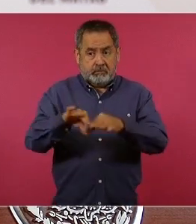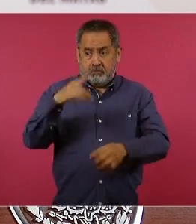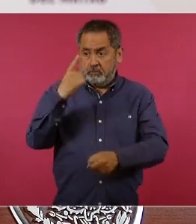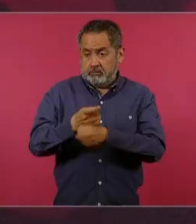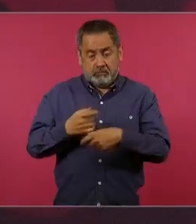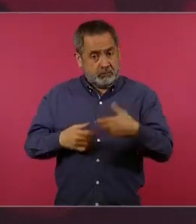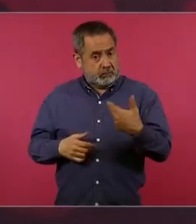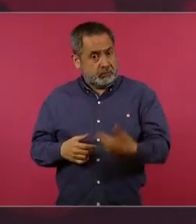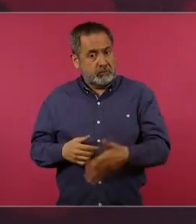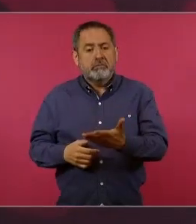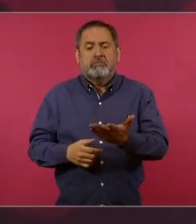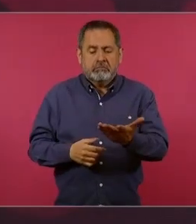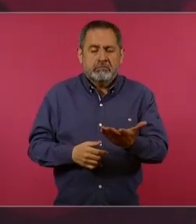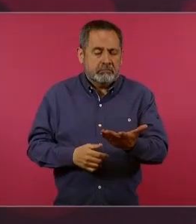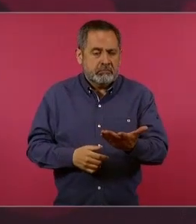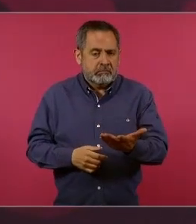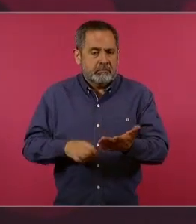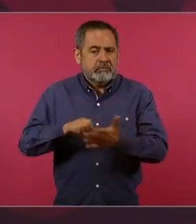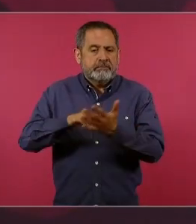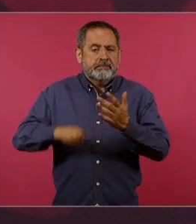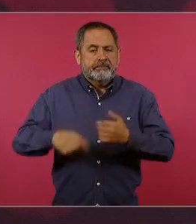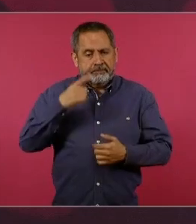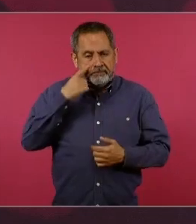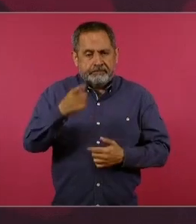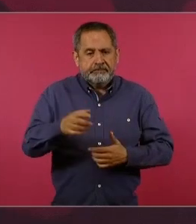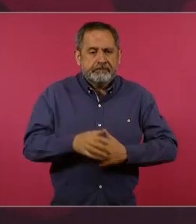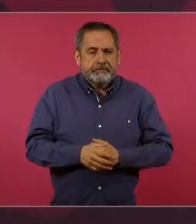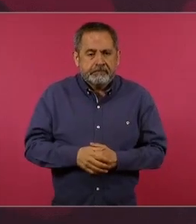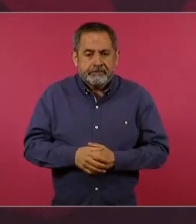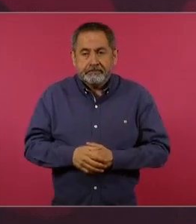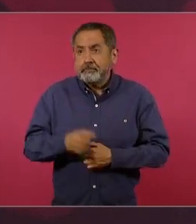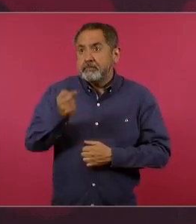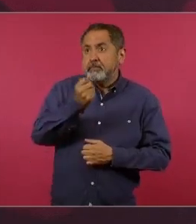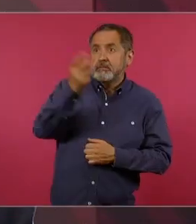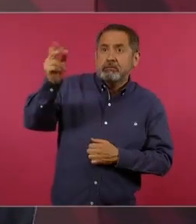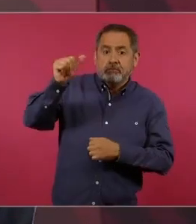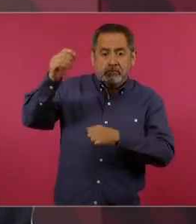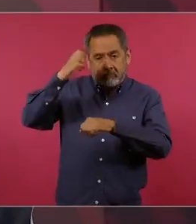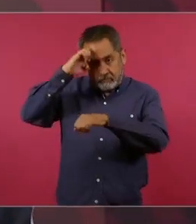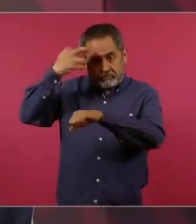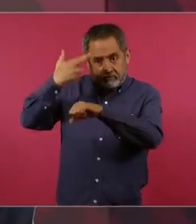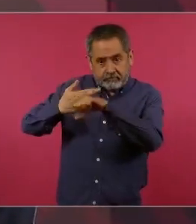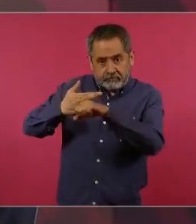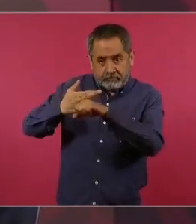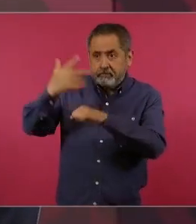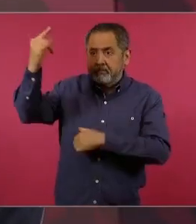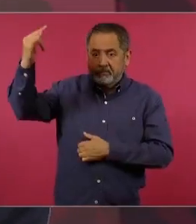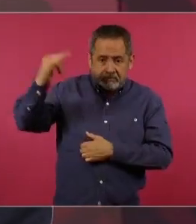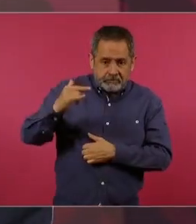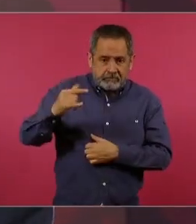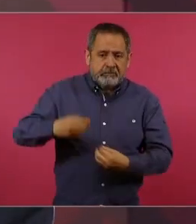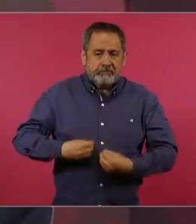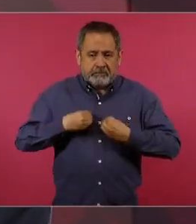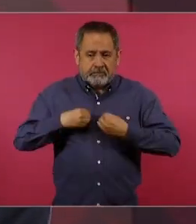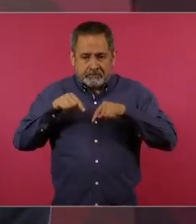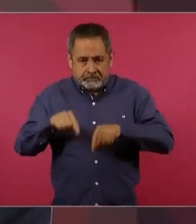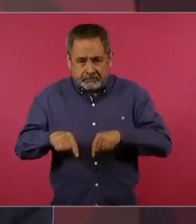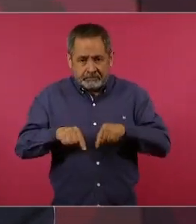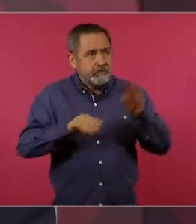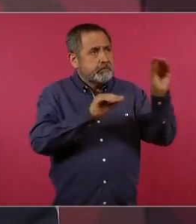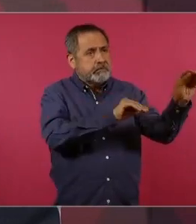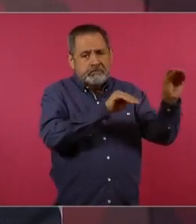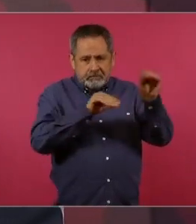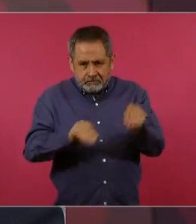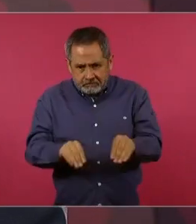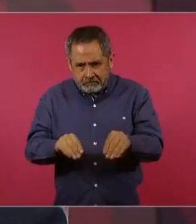Baste decir que están llegando extranjeros, sobre todo estadounidenses, a